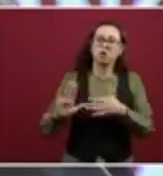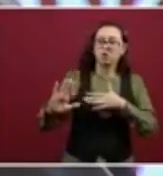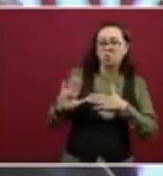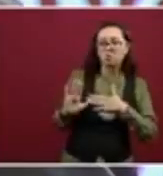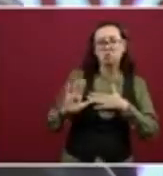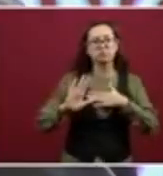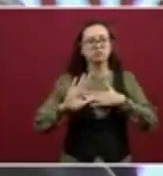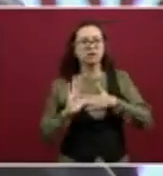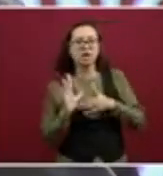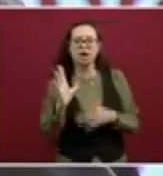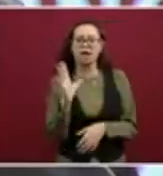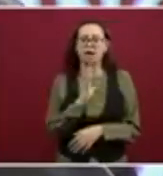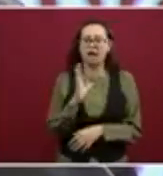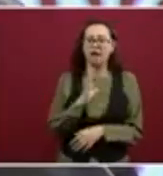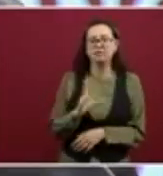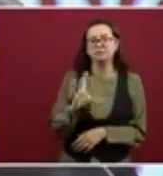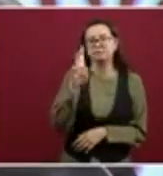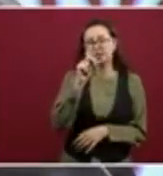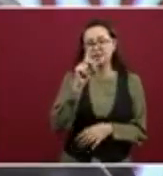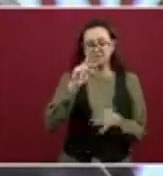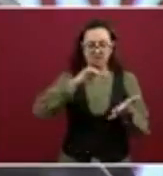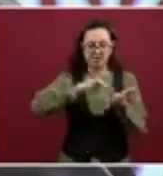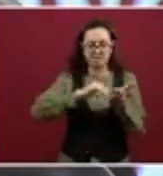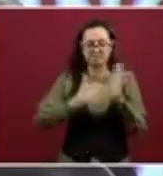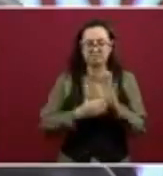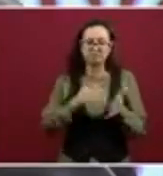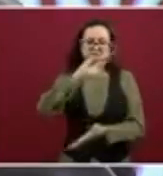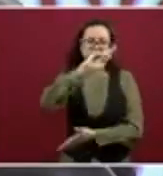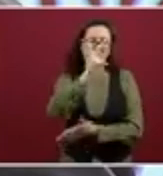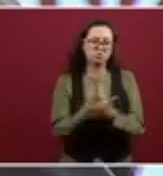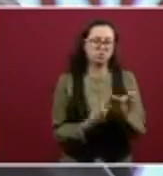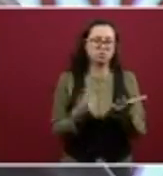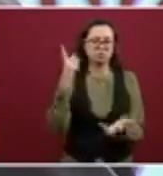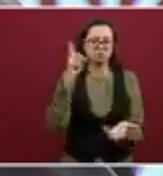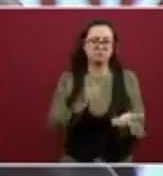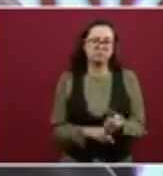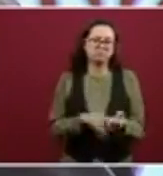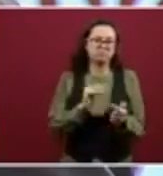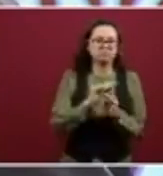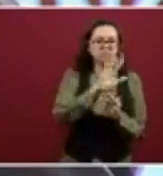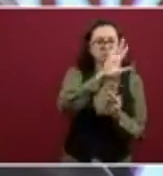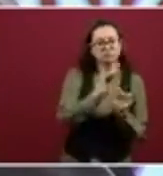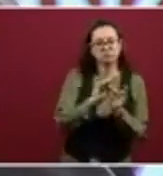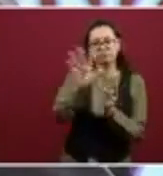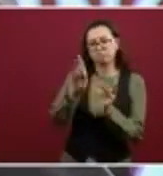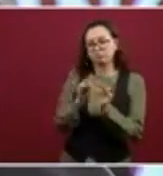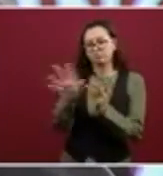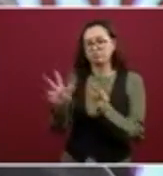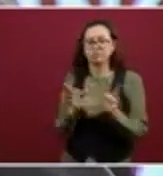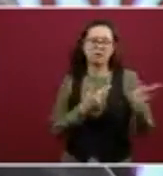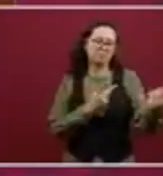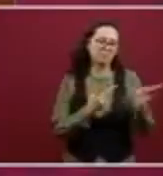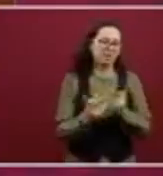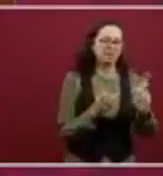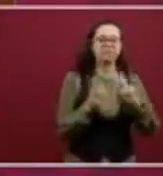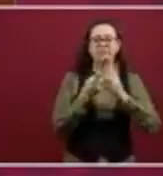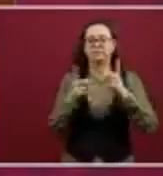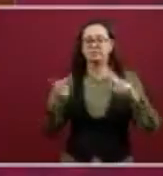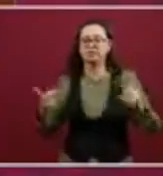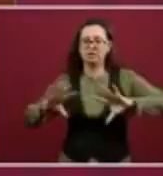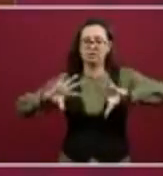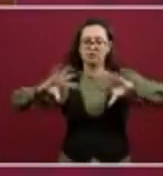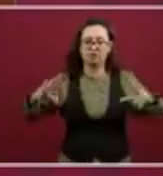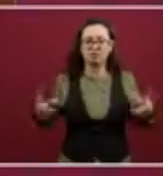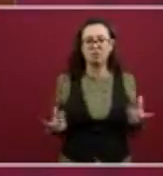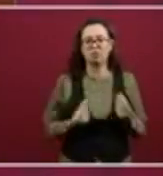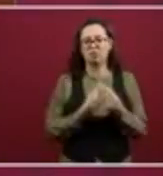30 estrategias y programas que se derivan en el plan. Se llama Plan de Desarrollo Integral porque contempla todos